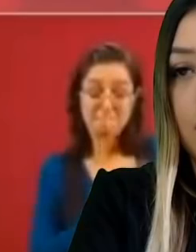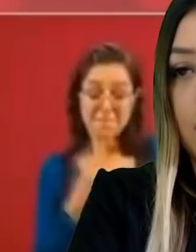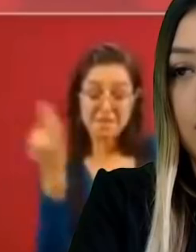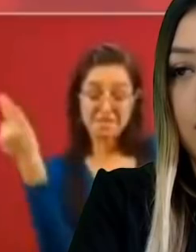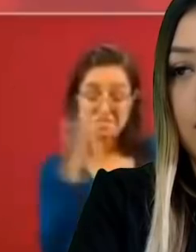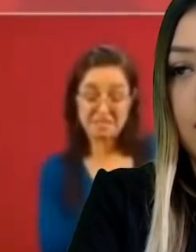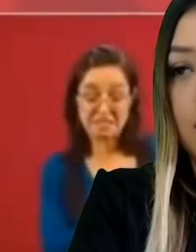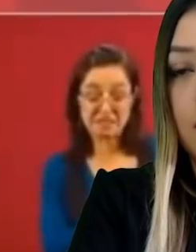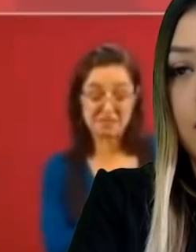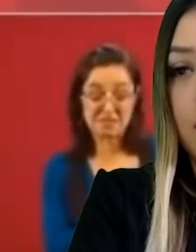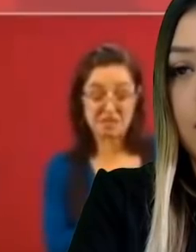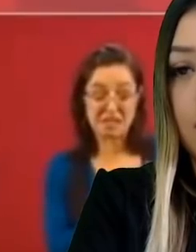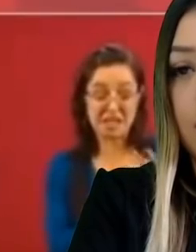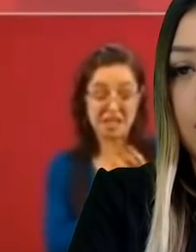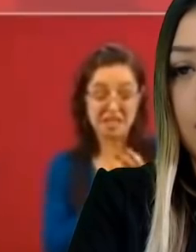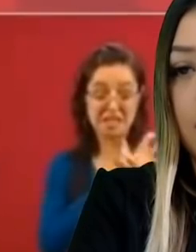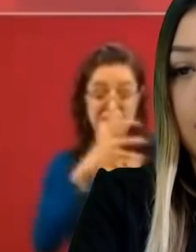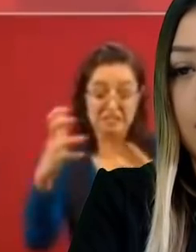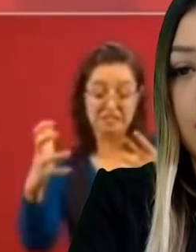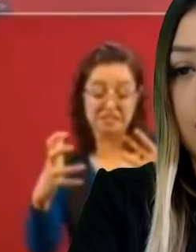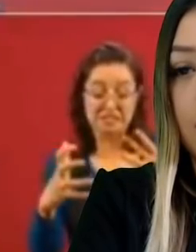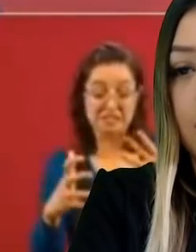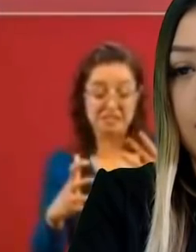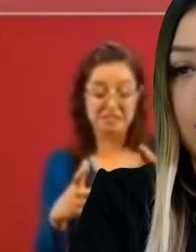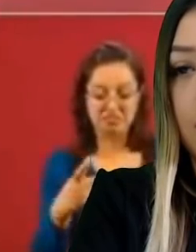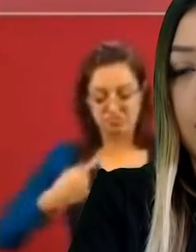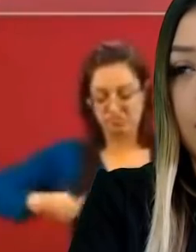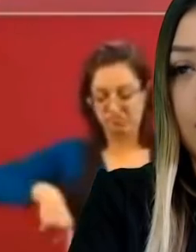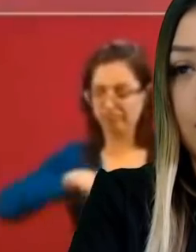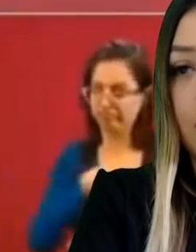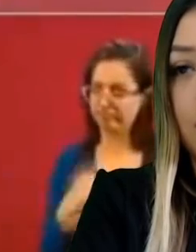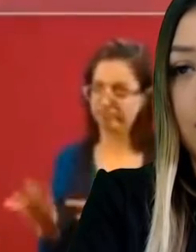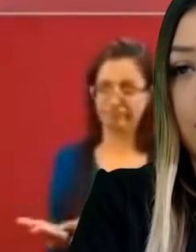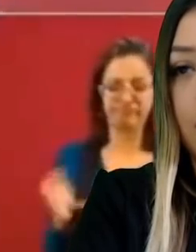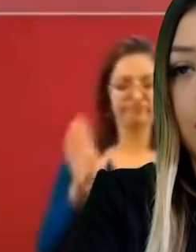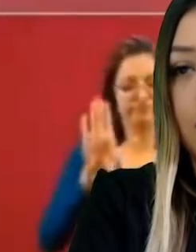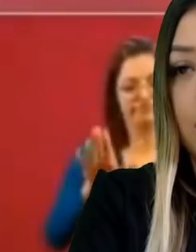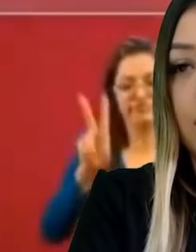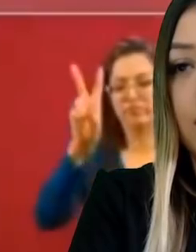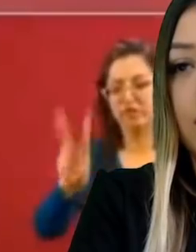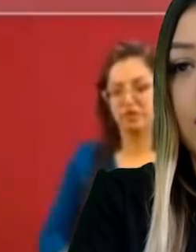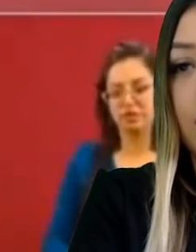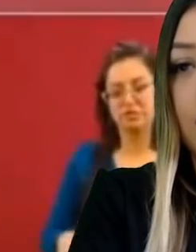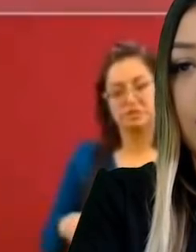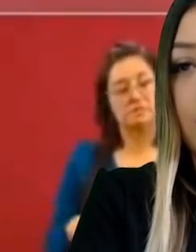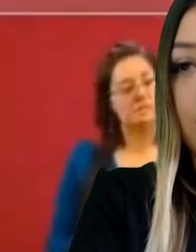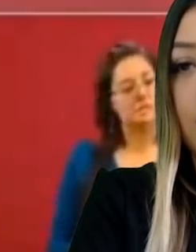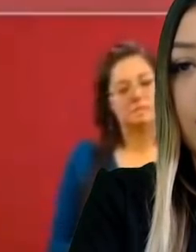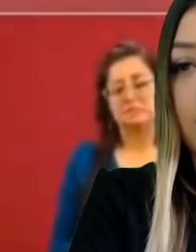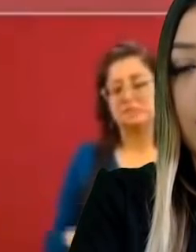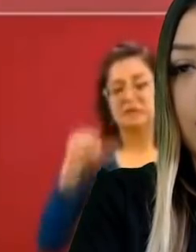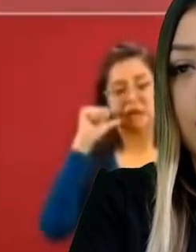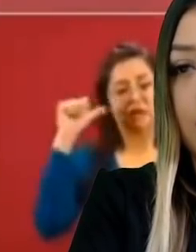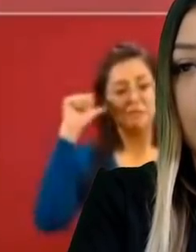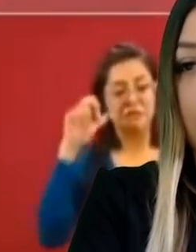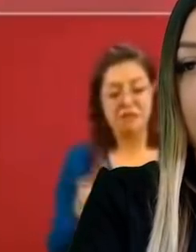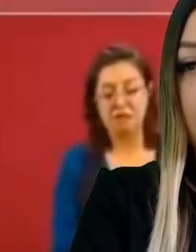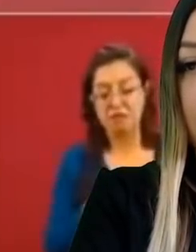El alarmismo. Vi una portada de una revista ayer.